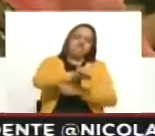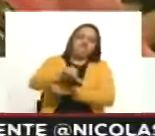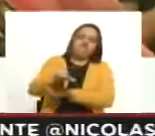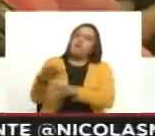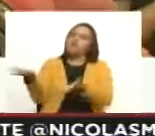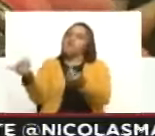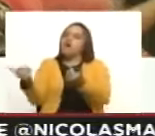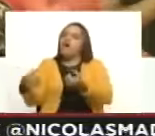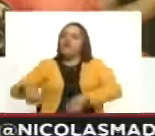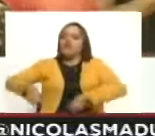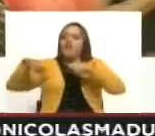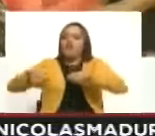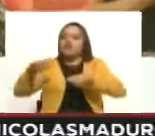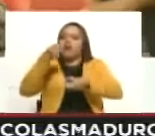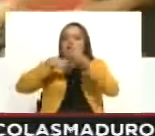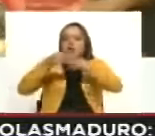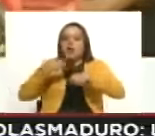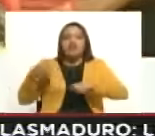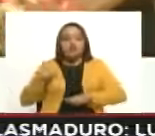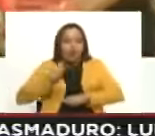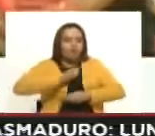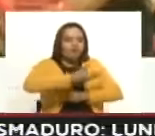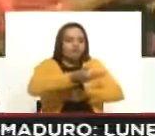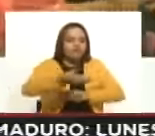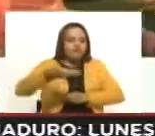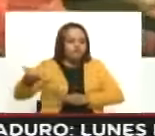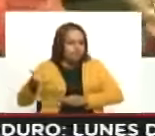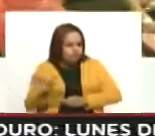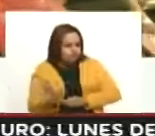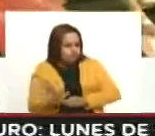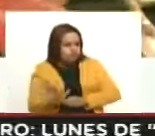bolsas de clac, que ahora soy yo el que se encarga de repartirlas.